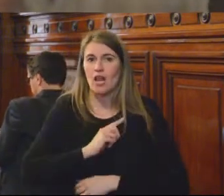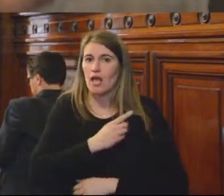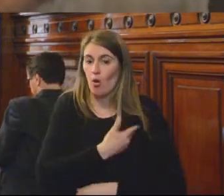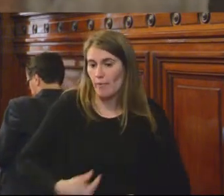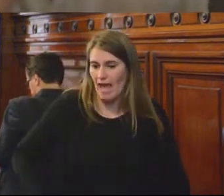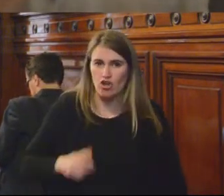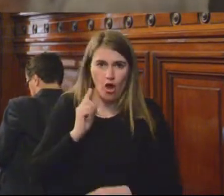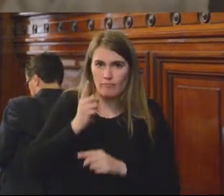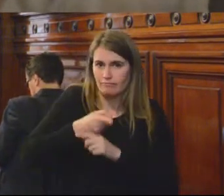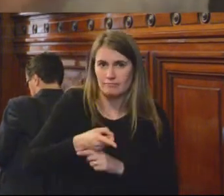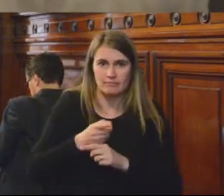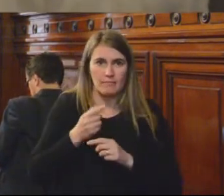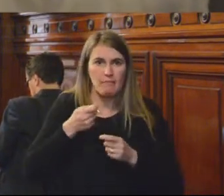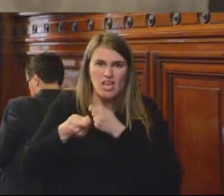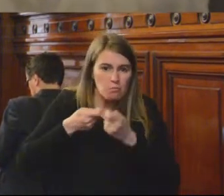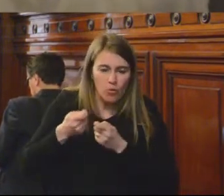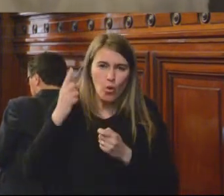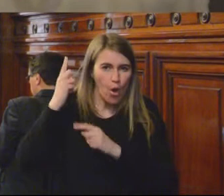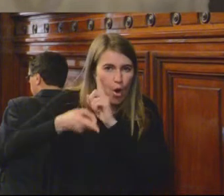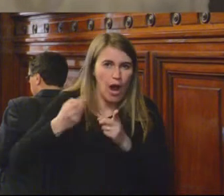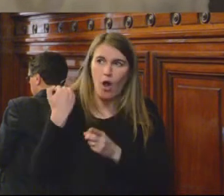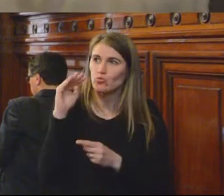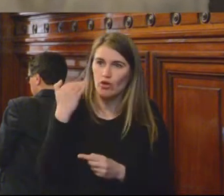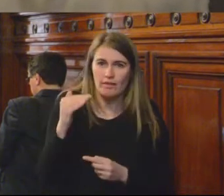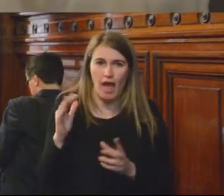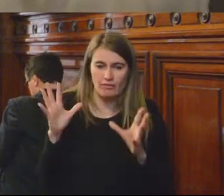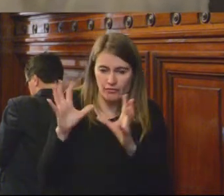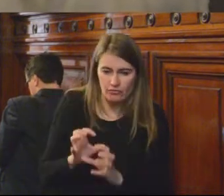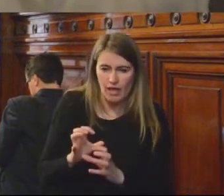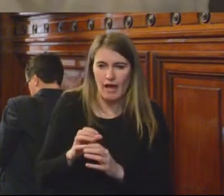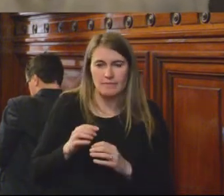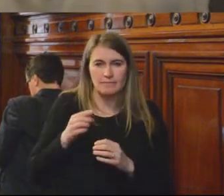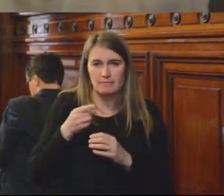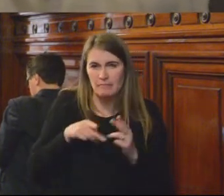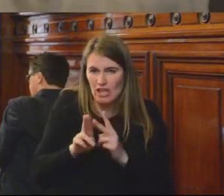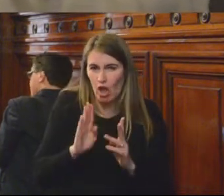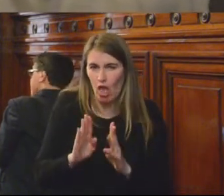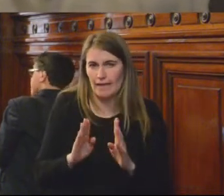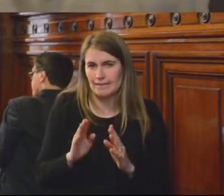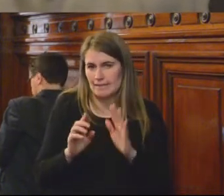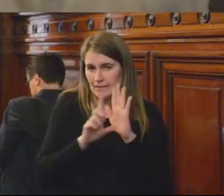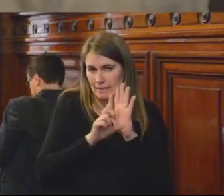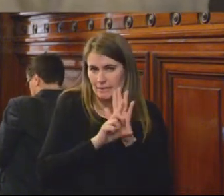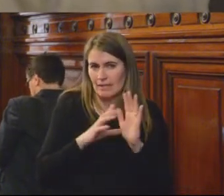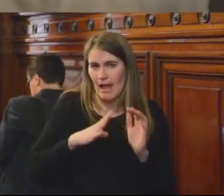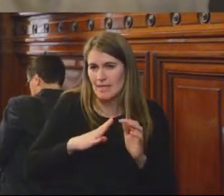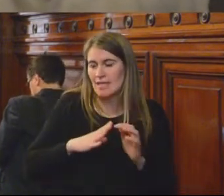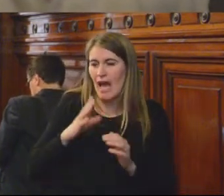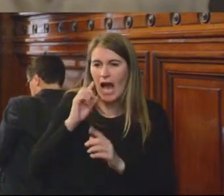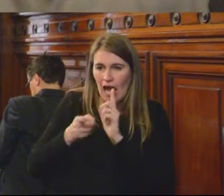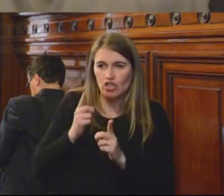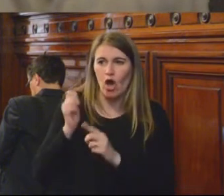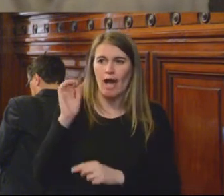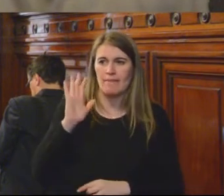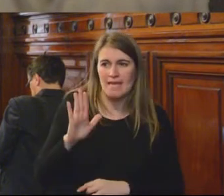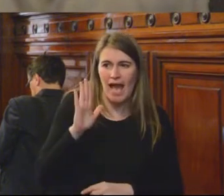ha manipulado su autoridad para frustrar con métodos frecuentemente ilícitos cualquier acto percibido como amenaza a